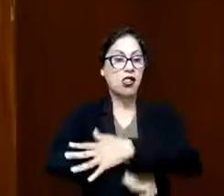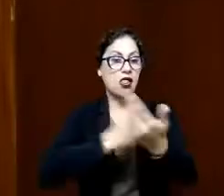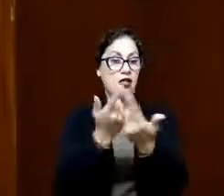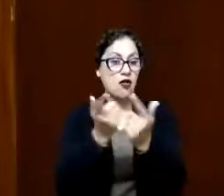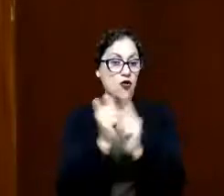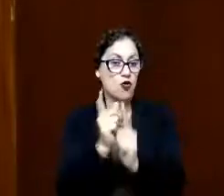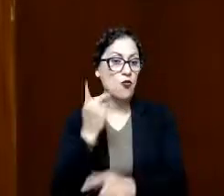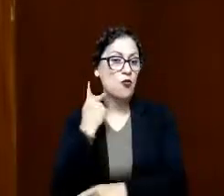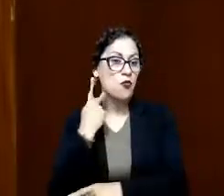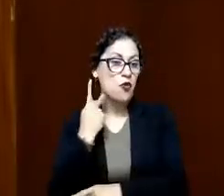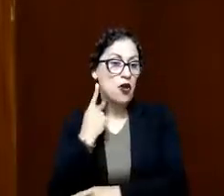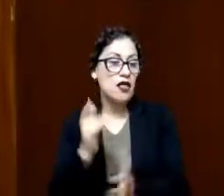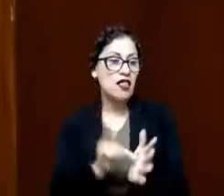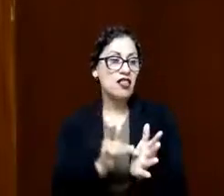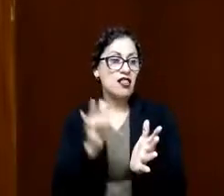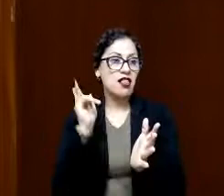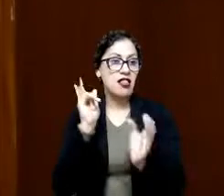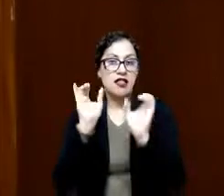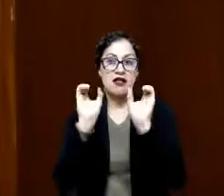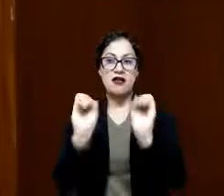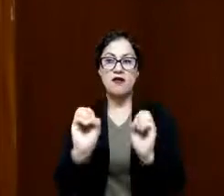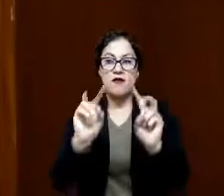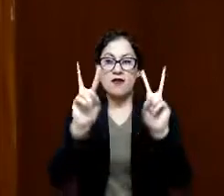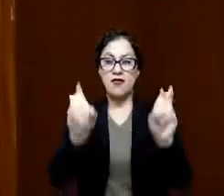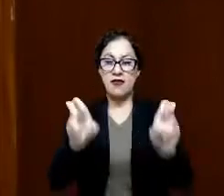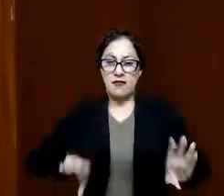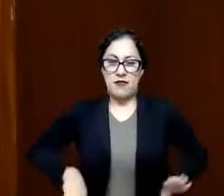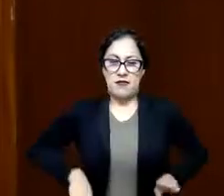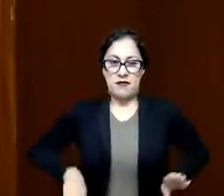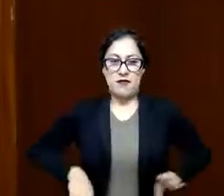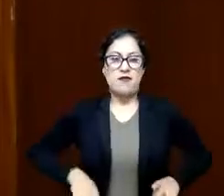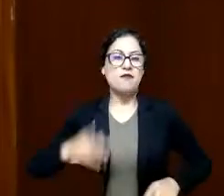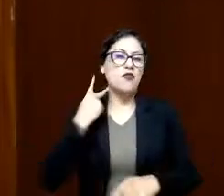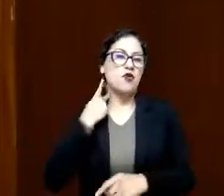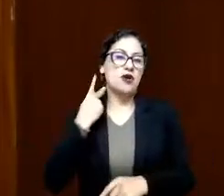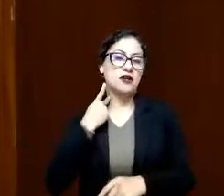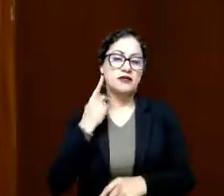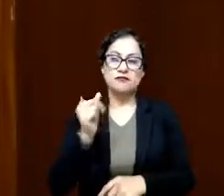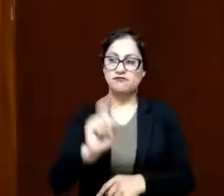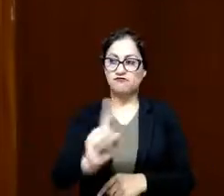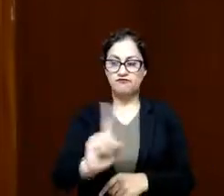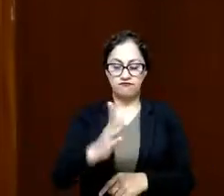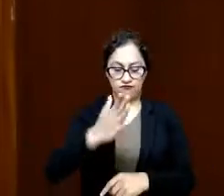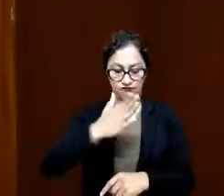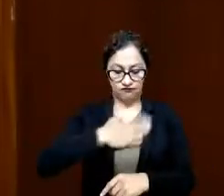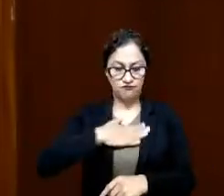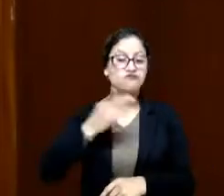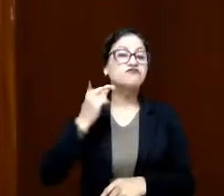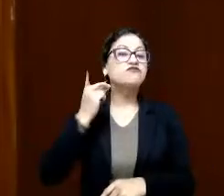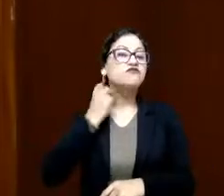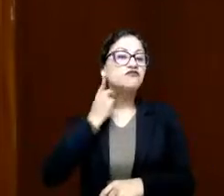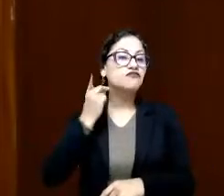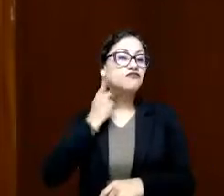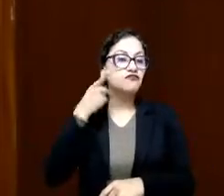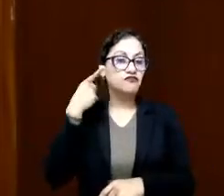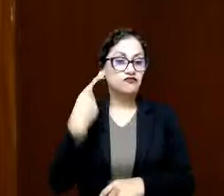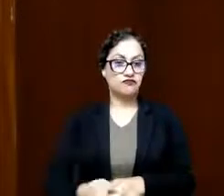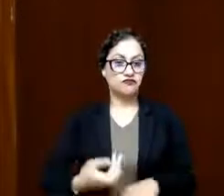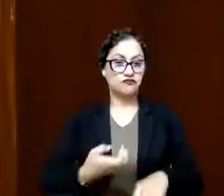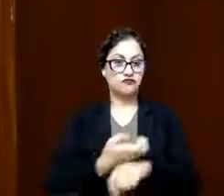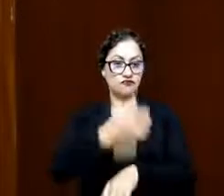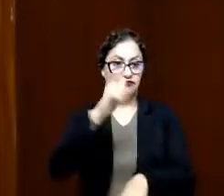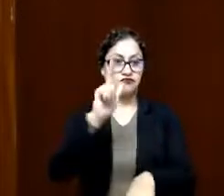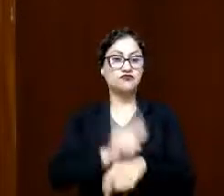clase política que pervive en la entidad. Como legisladora local, refrendo mi compromiso de seguir